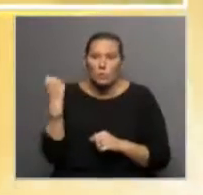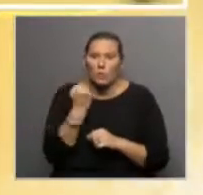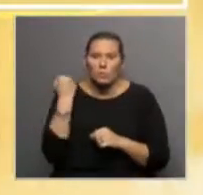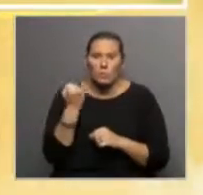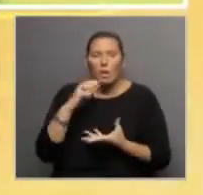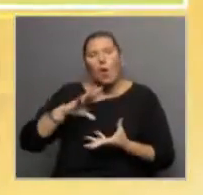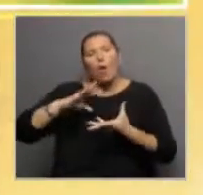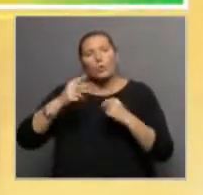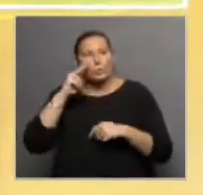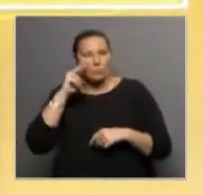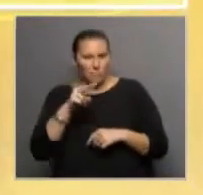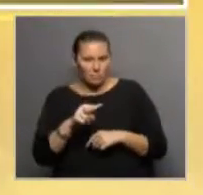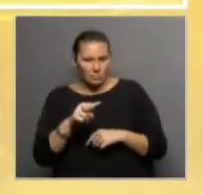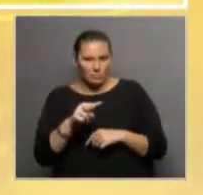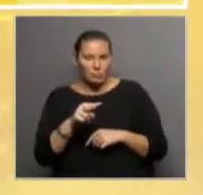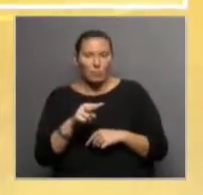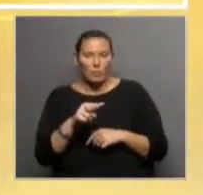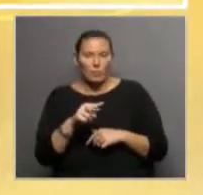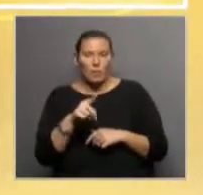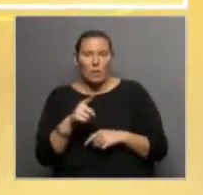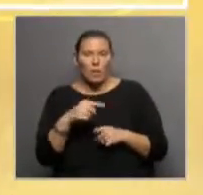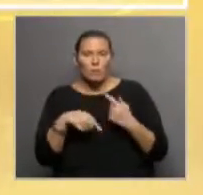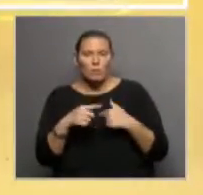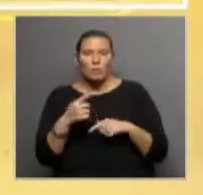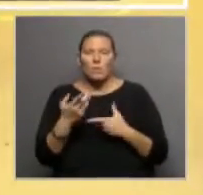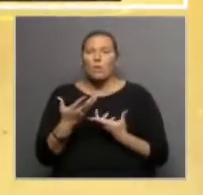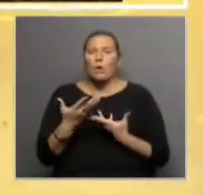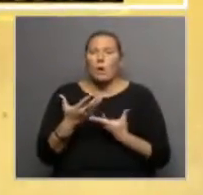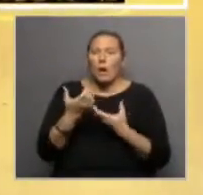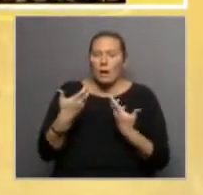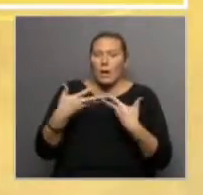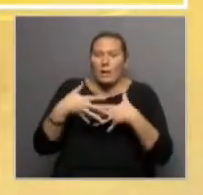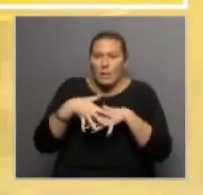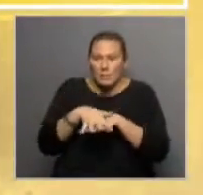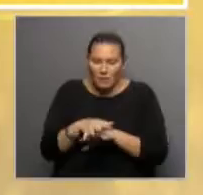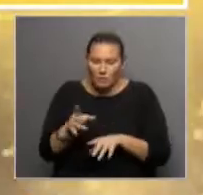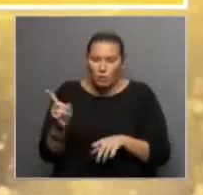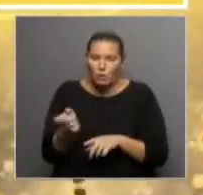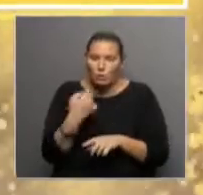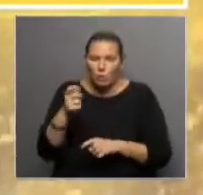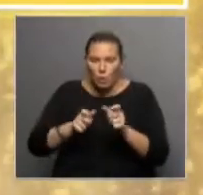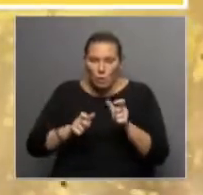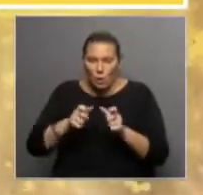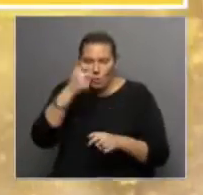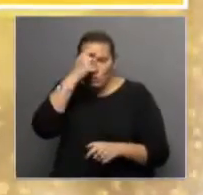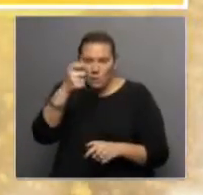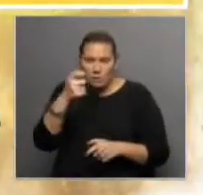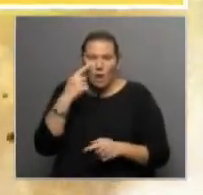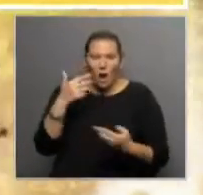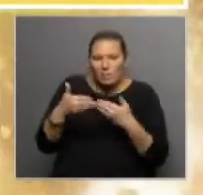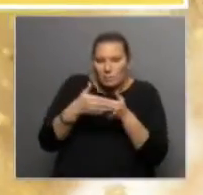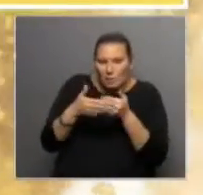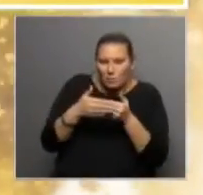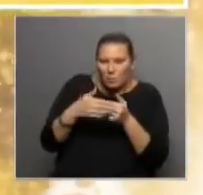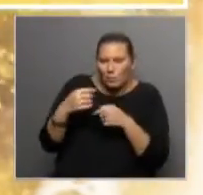desde otro ángulo. Entonces, lo que enriquece el análisis es pasar de ese acercamiento tradicional,